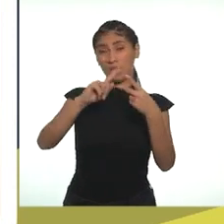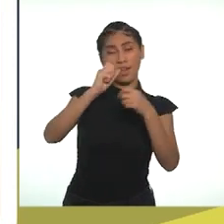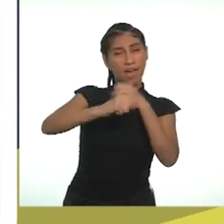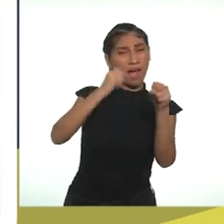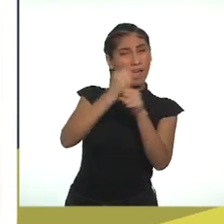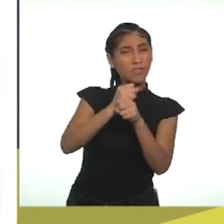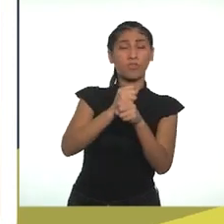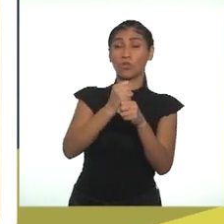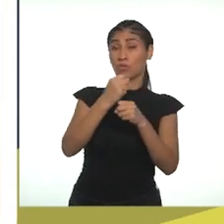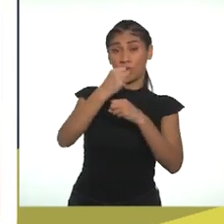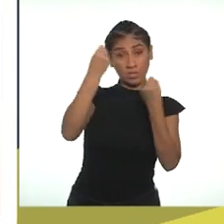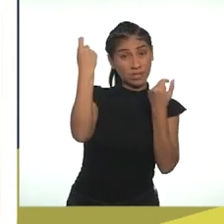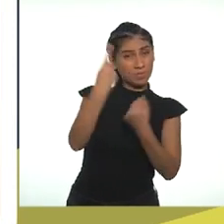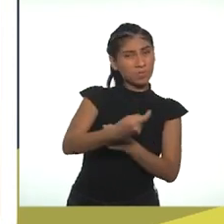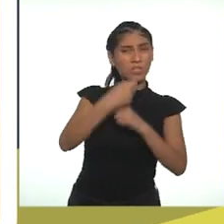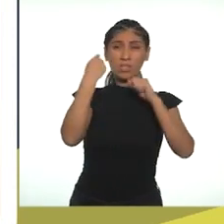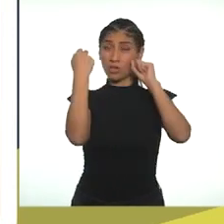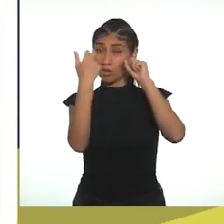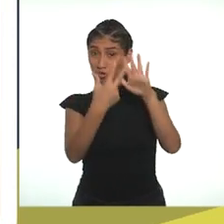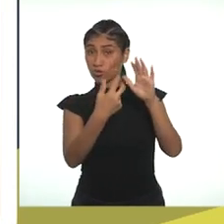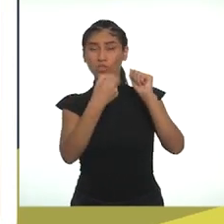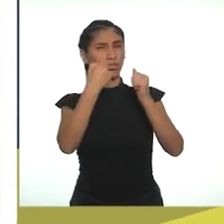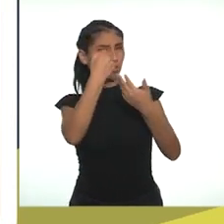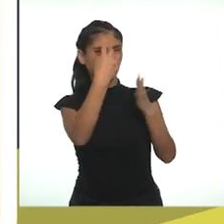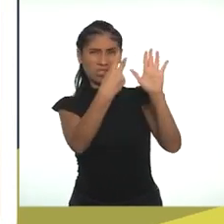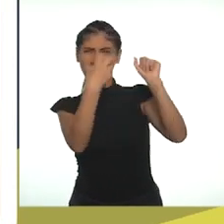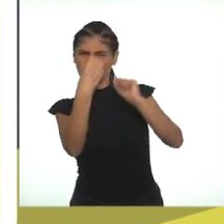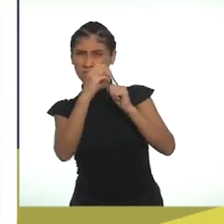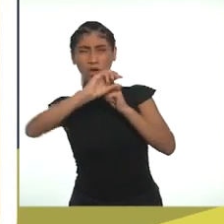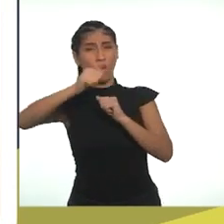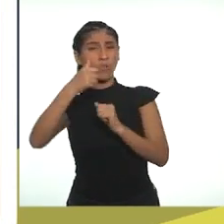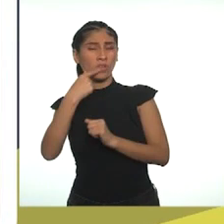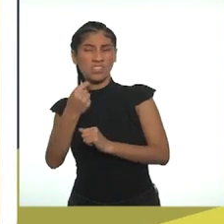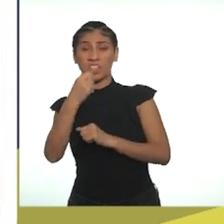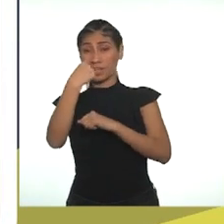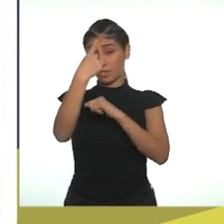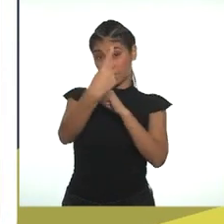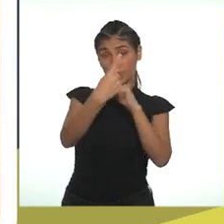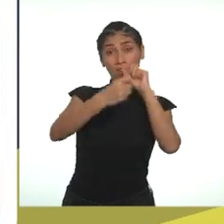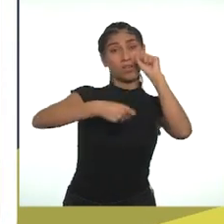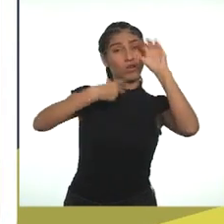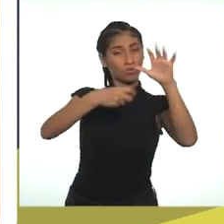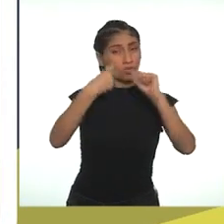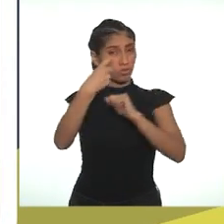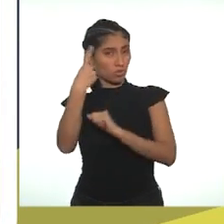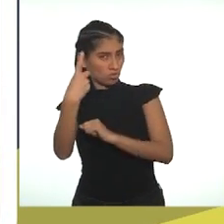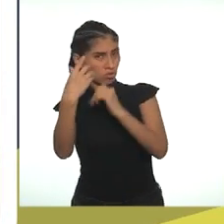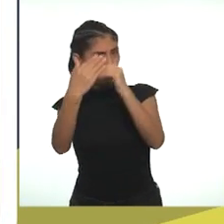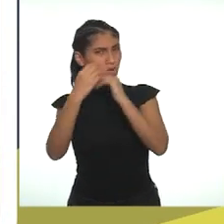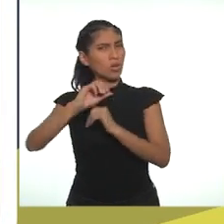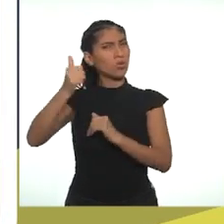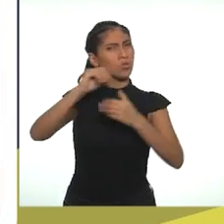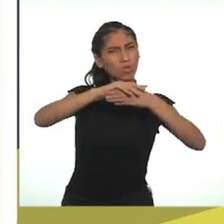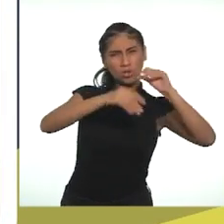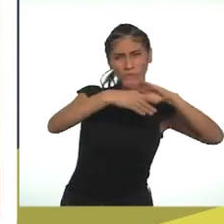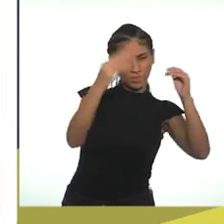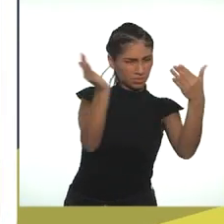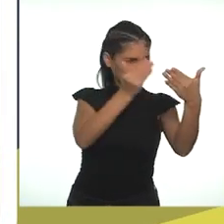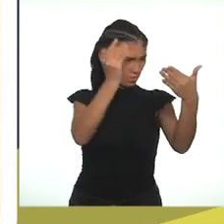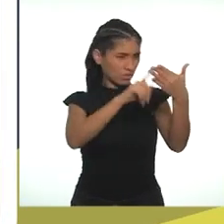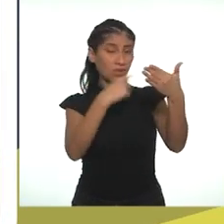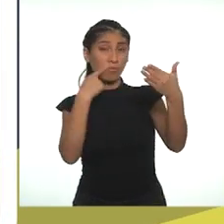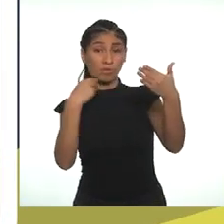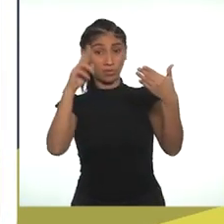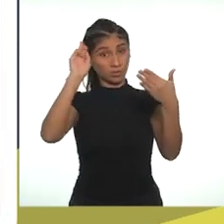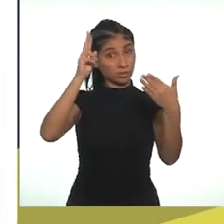de Francisco de Sela en 1811. Algunos historiadores, entre ellos Charles Walker, el profesor de historia